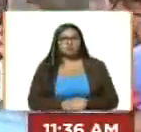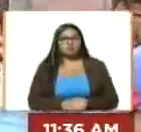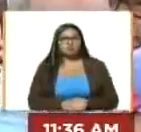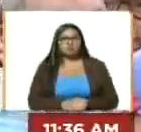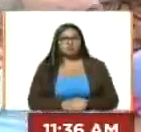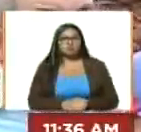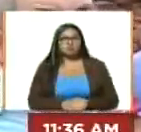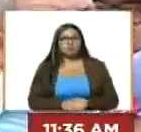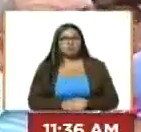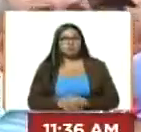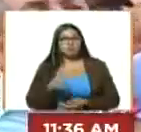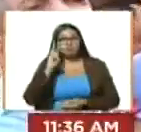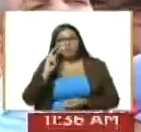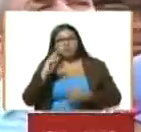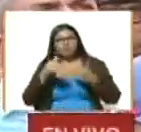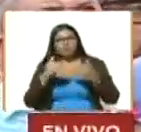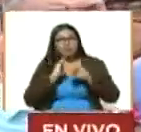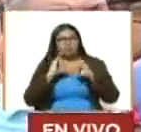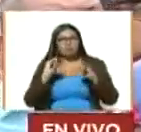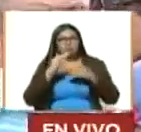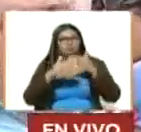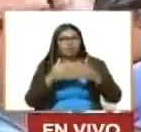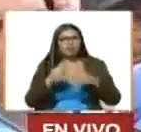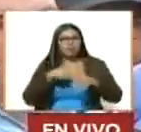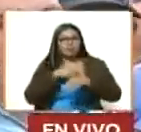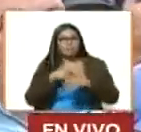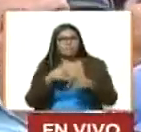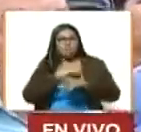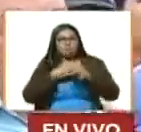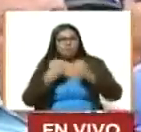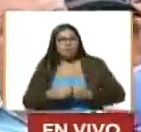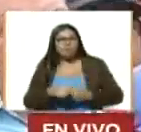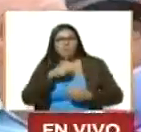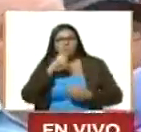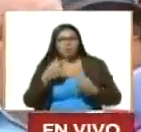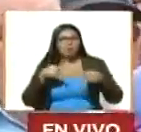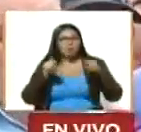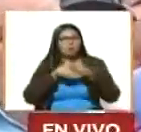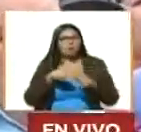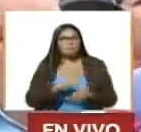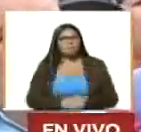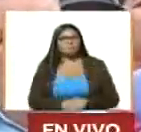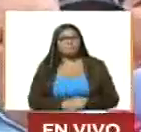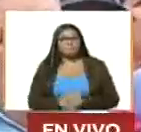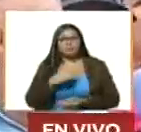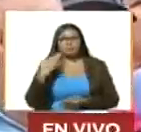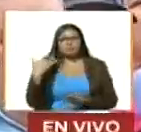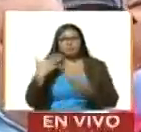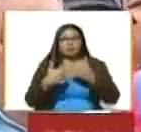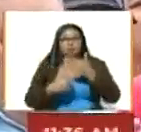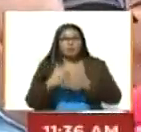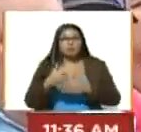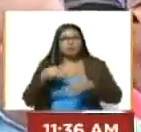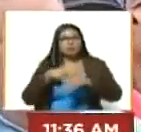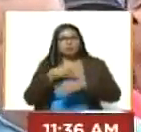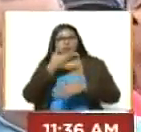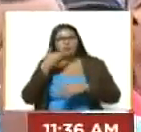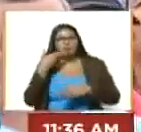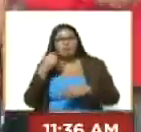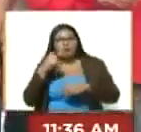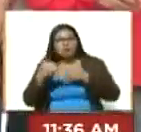bíblico, ya pasamos los tiempos duros y los tiempos malos. Vendrán tiempos mejores, y